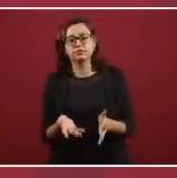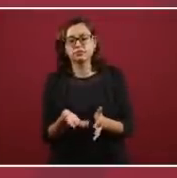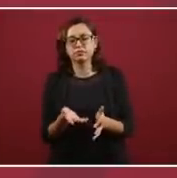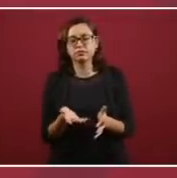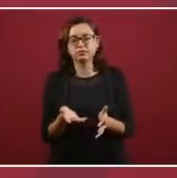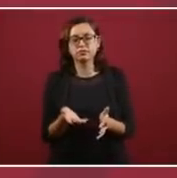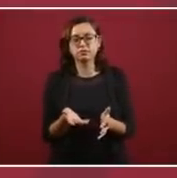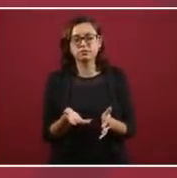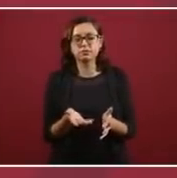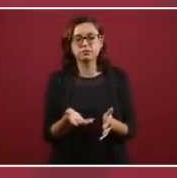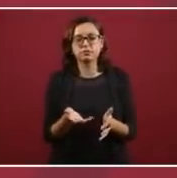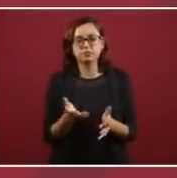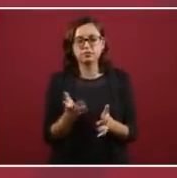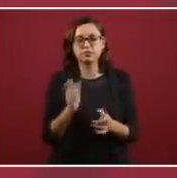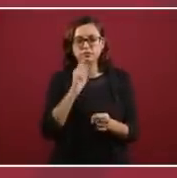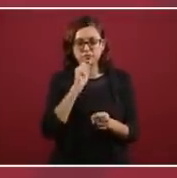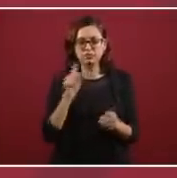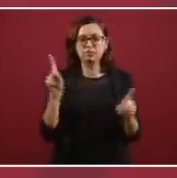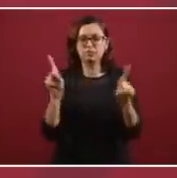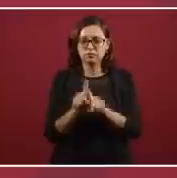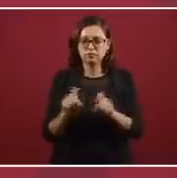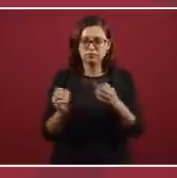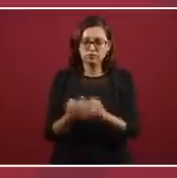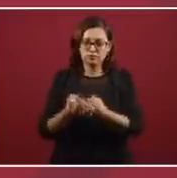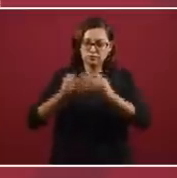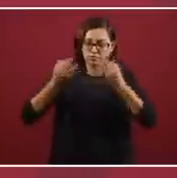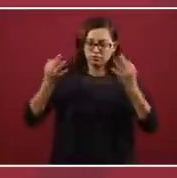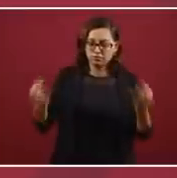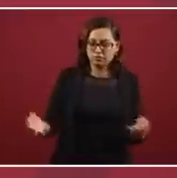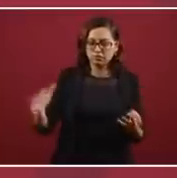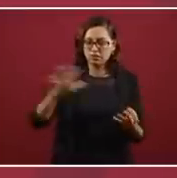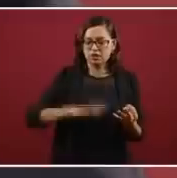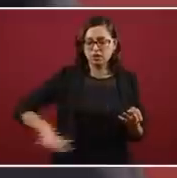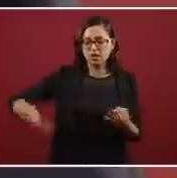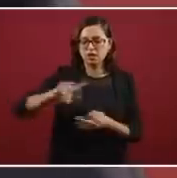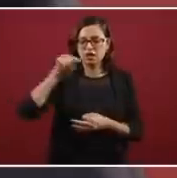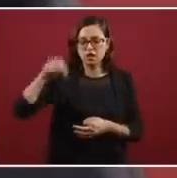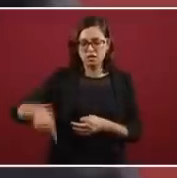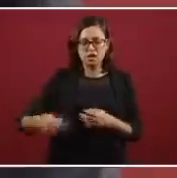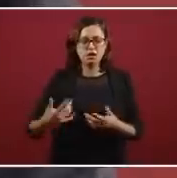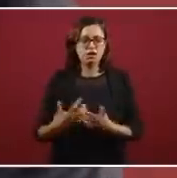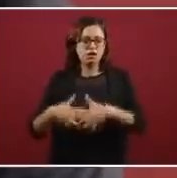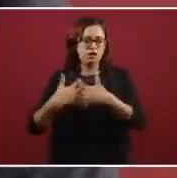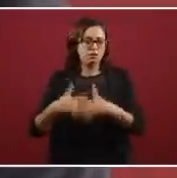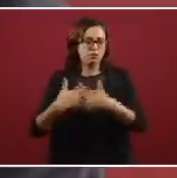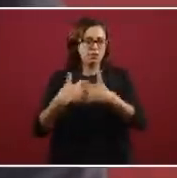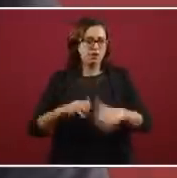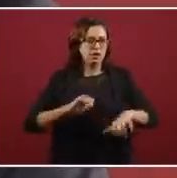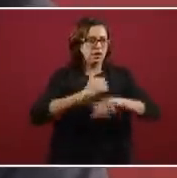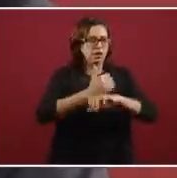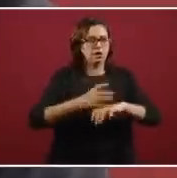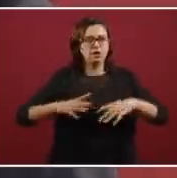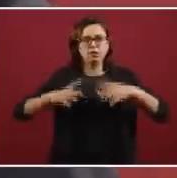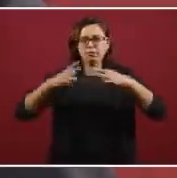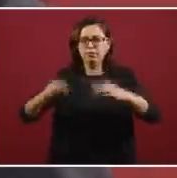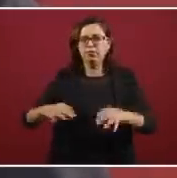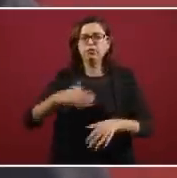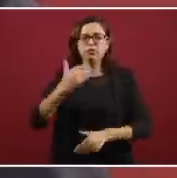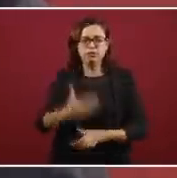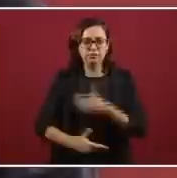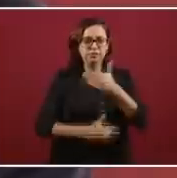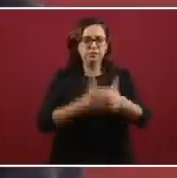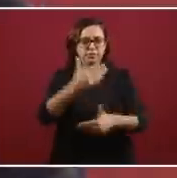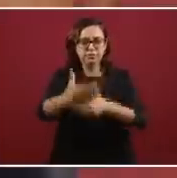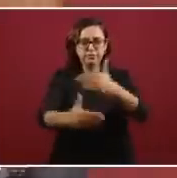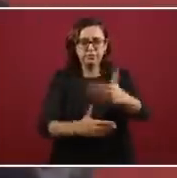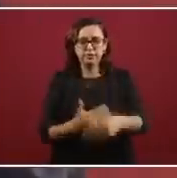consiguiendo la reserva territorial para los parques industriales, en fin, ya va caminando. Lo